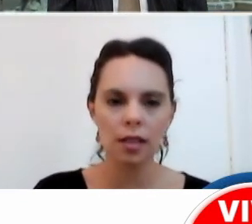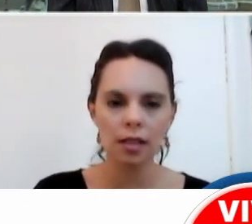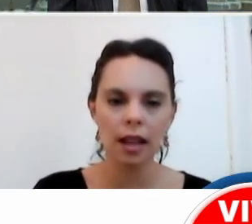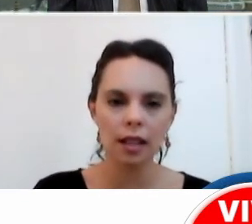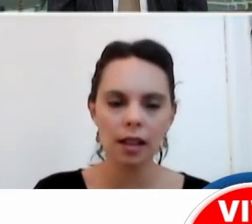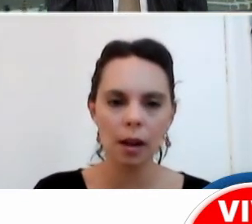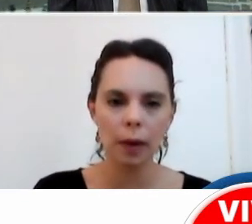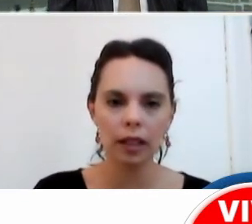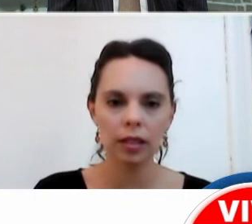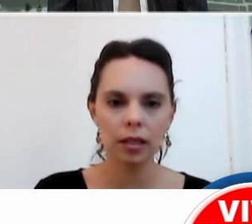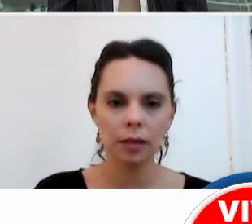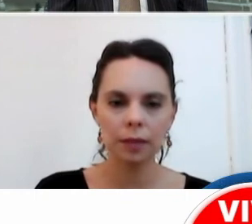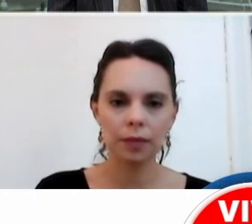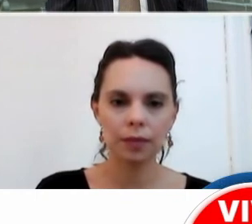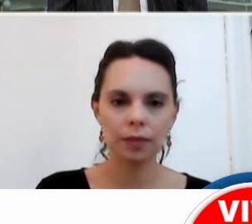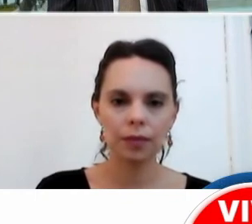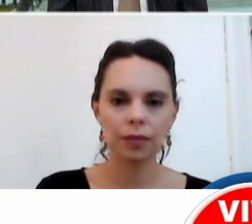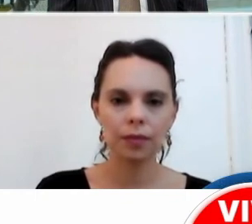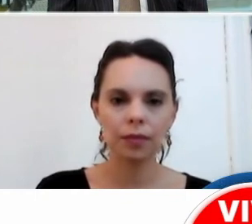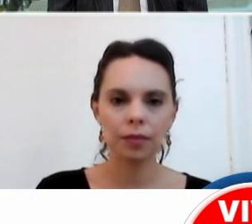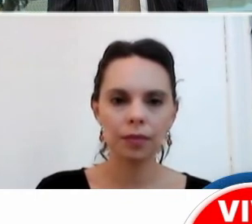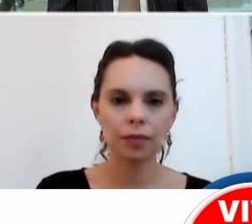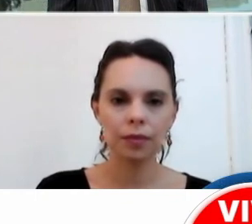cuestiones necesarias en el país?